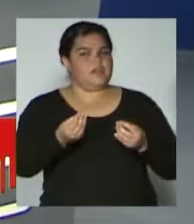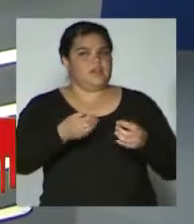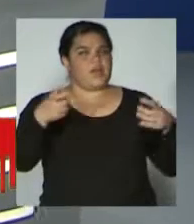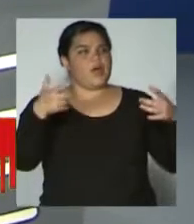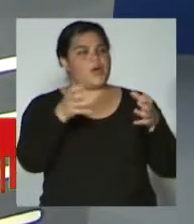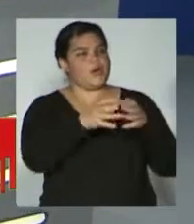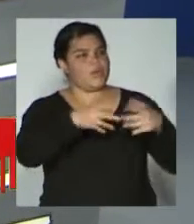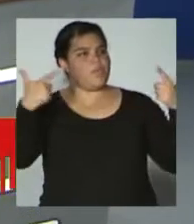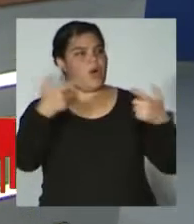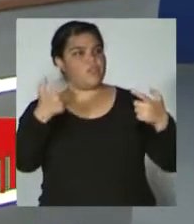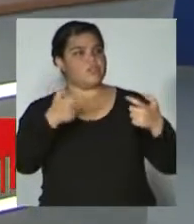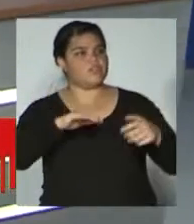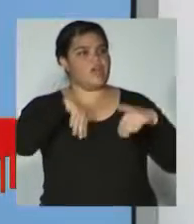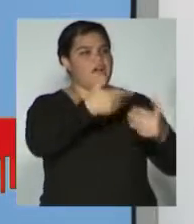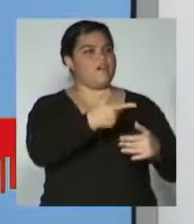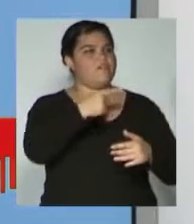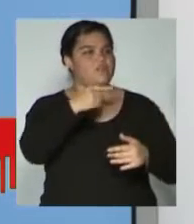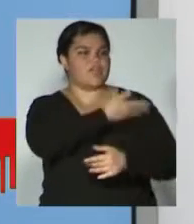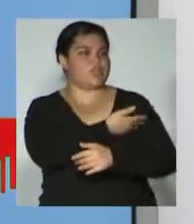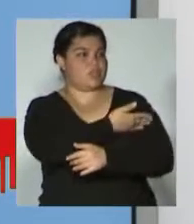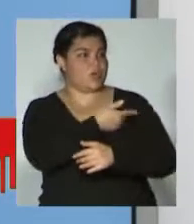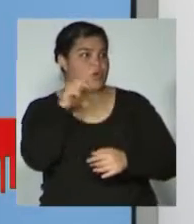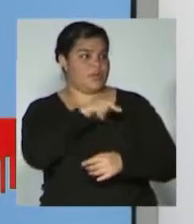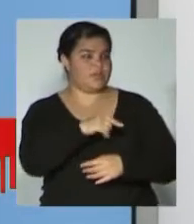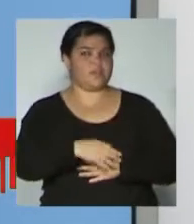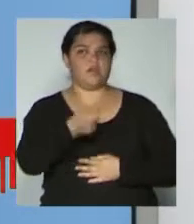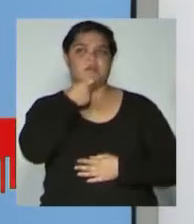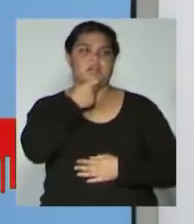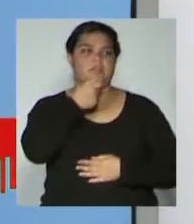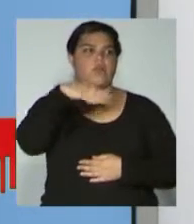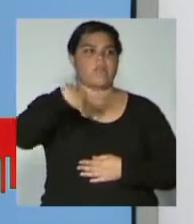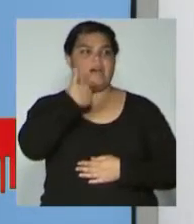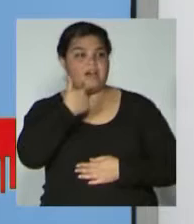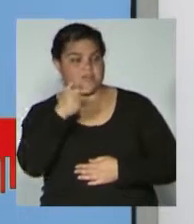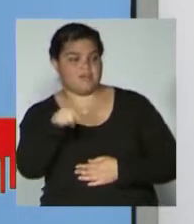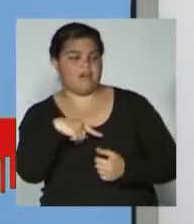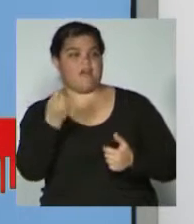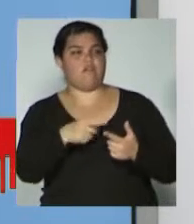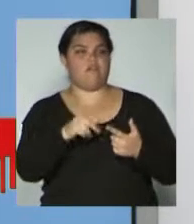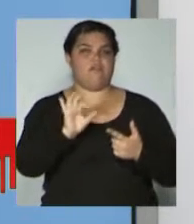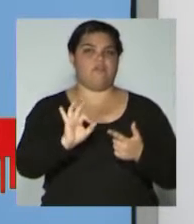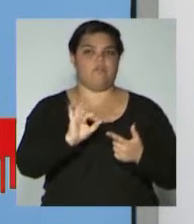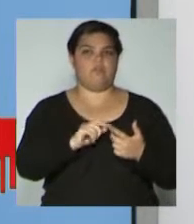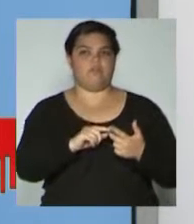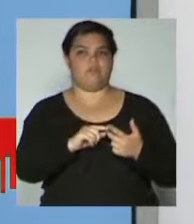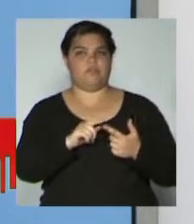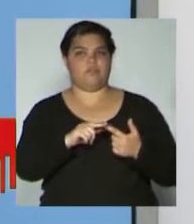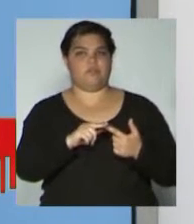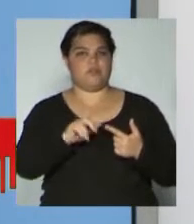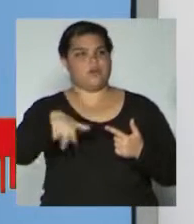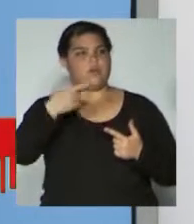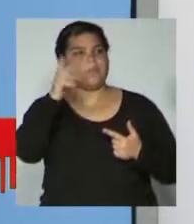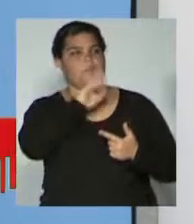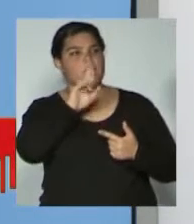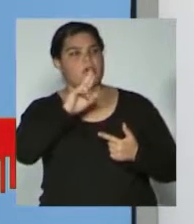y esto benefició a Daniel Scioli o no? En el caso del crecimiento de Massa, por ejemplo, o de la participación de Margarita Stolbizer